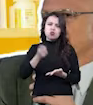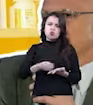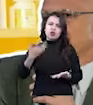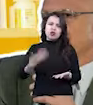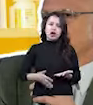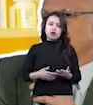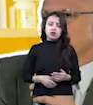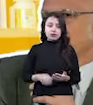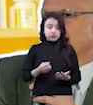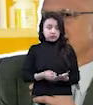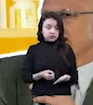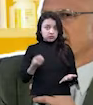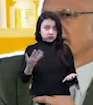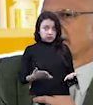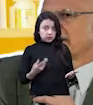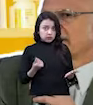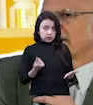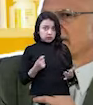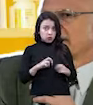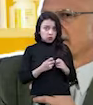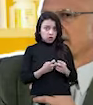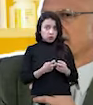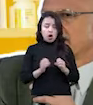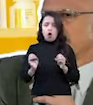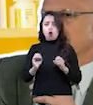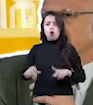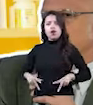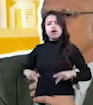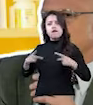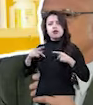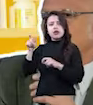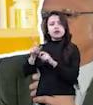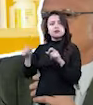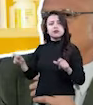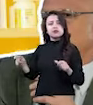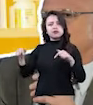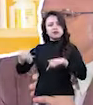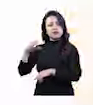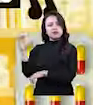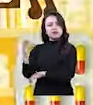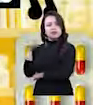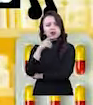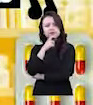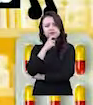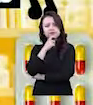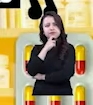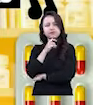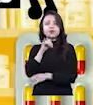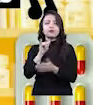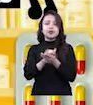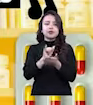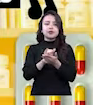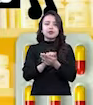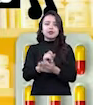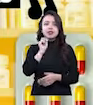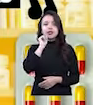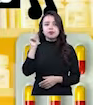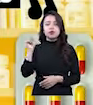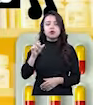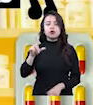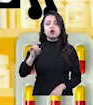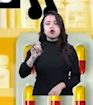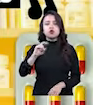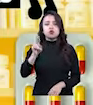más el costo de los medicamentos que la vida de los pacientes aquí en Colombia? Precisamente hablamos con Luz